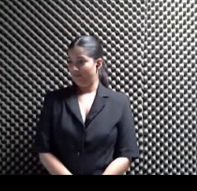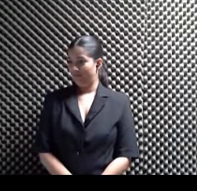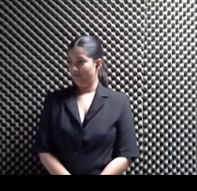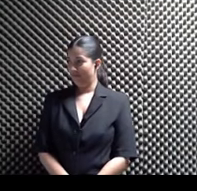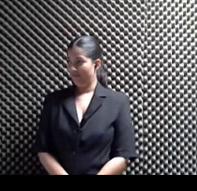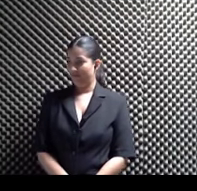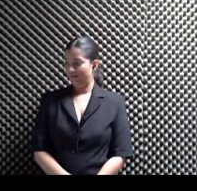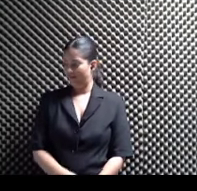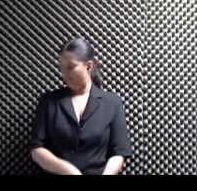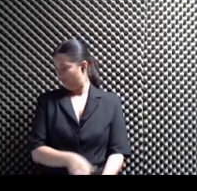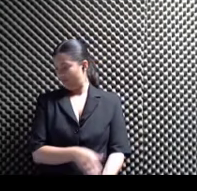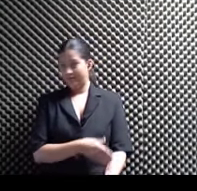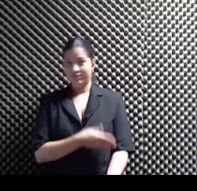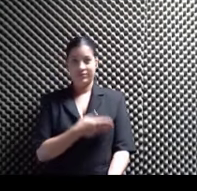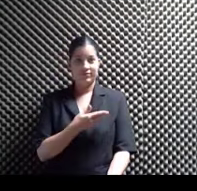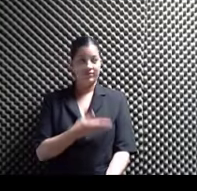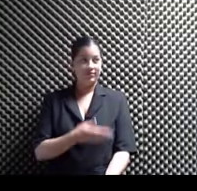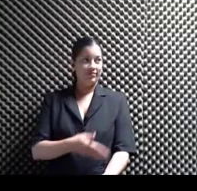Música